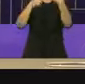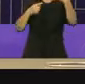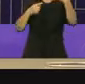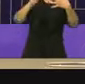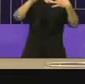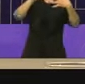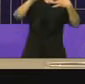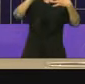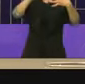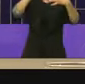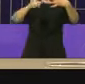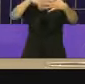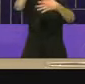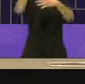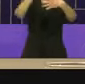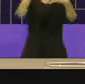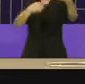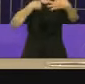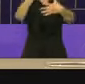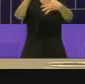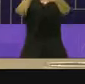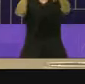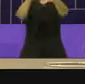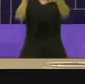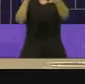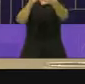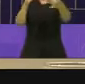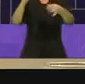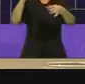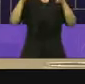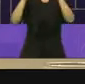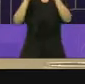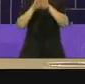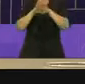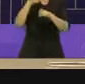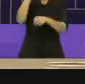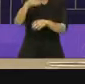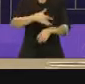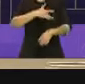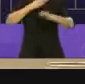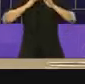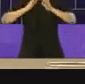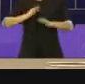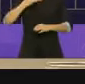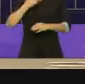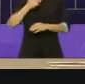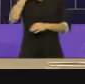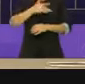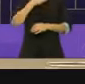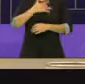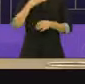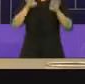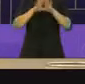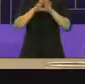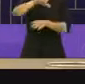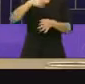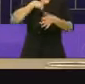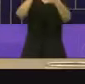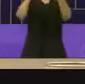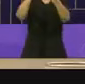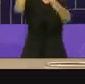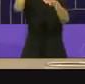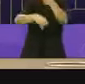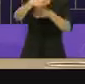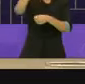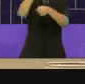voy a decir precisamente cómo vamos a dar ese estado de bienestar y esa política social. Primero, vamos a blindar la Ciudad